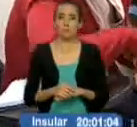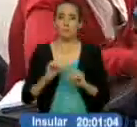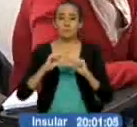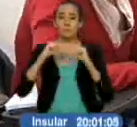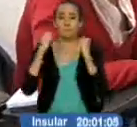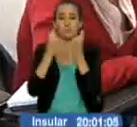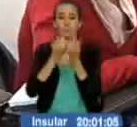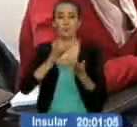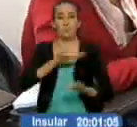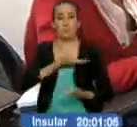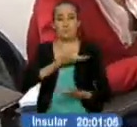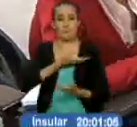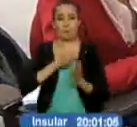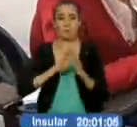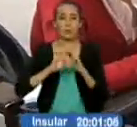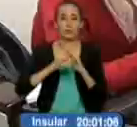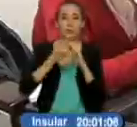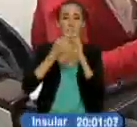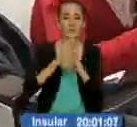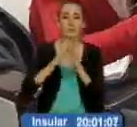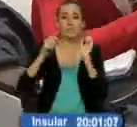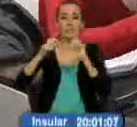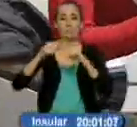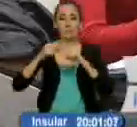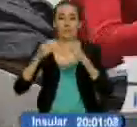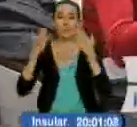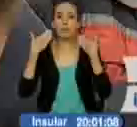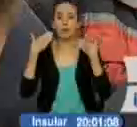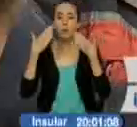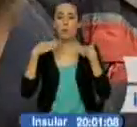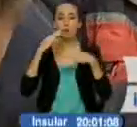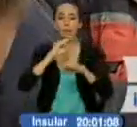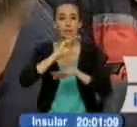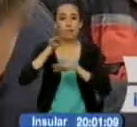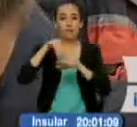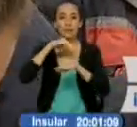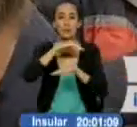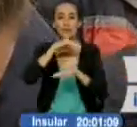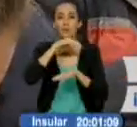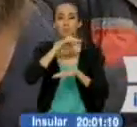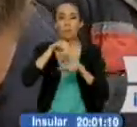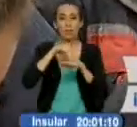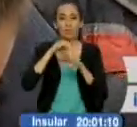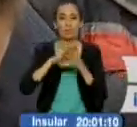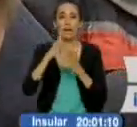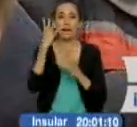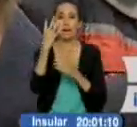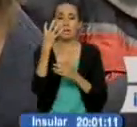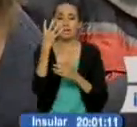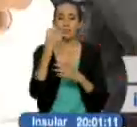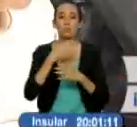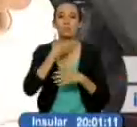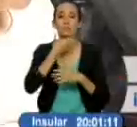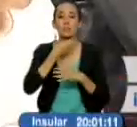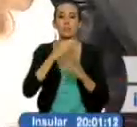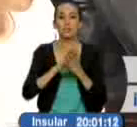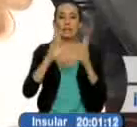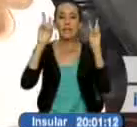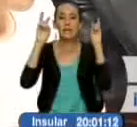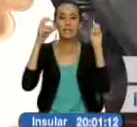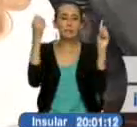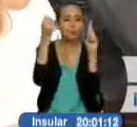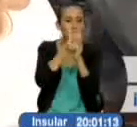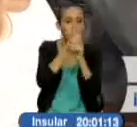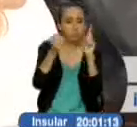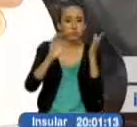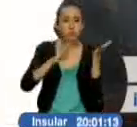Brigadas Las Manuelas inician su trabajo en Quito, Guayaquil y Manta a partir del 14 de agosto. Combatir la violencia de género es